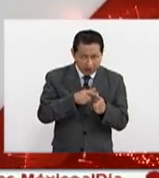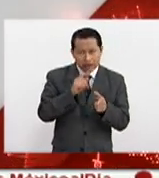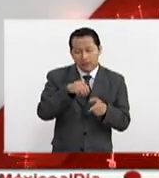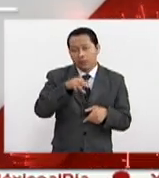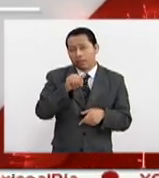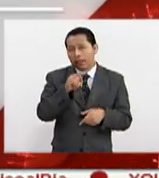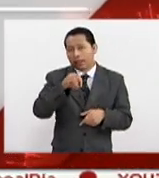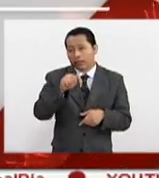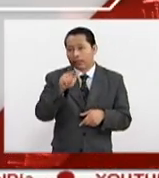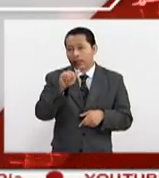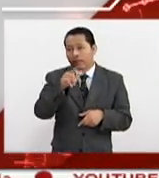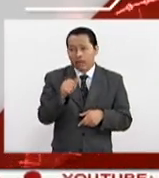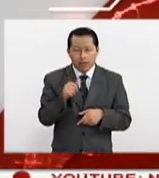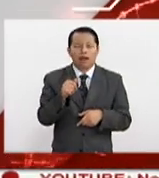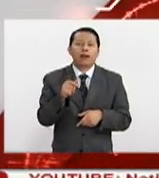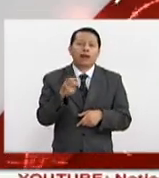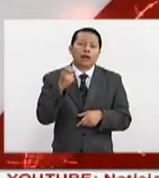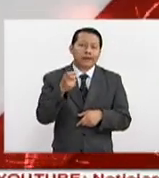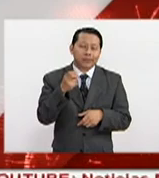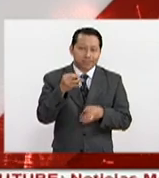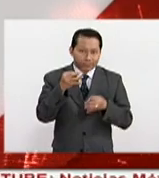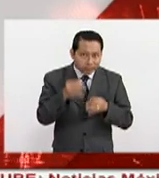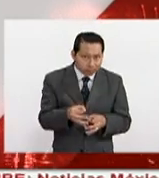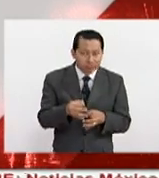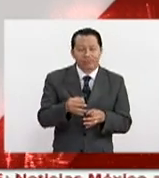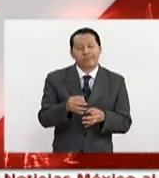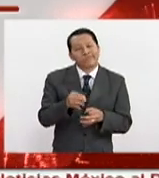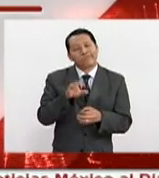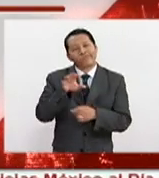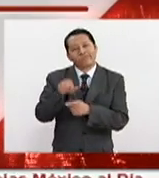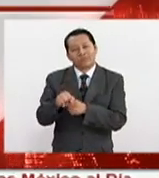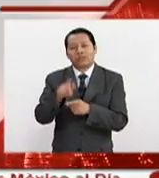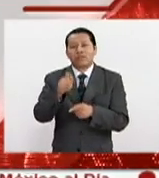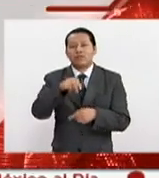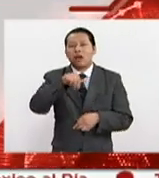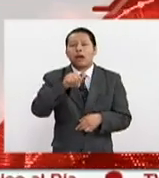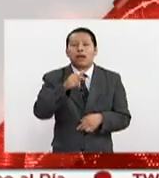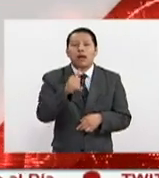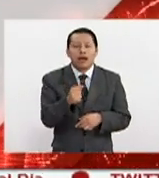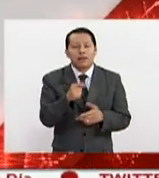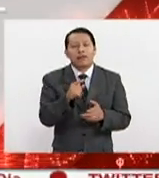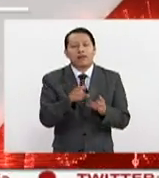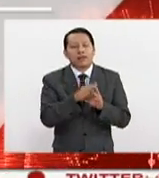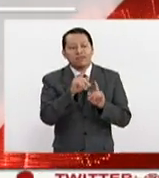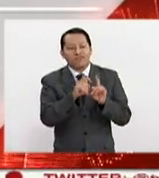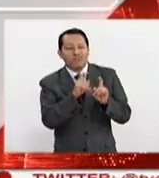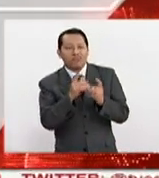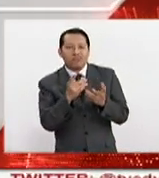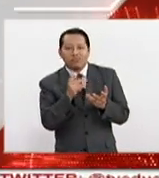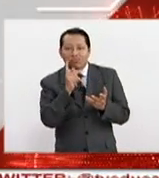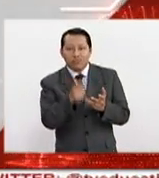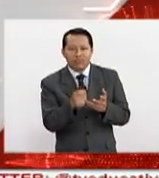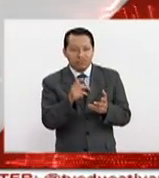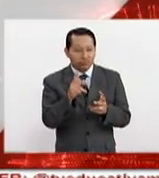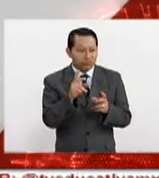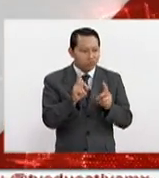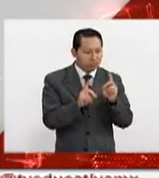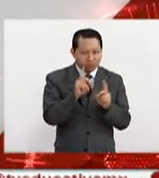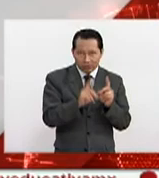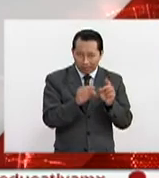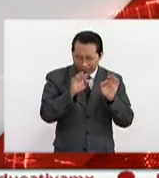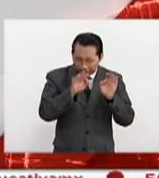si es que se confirma esto, y pues se van a quedar con un Anaya muy cuestionado, con dudas sobre su